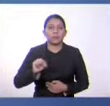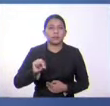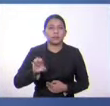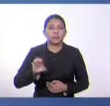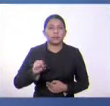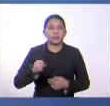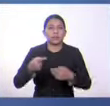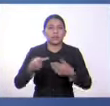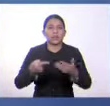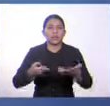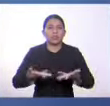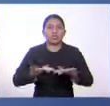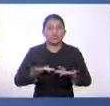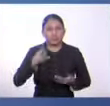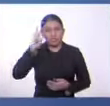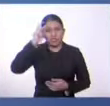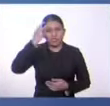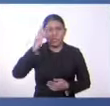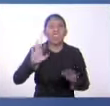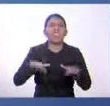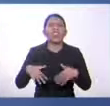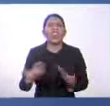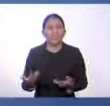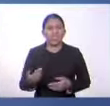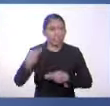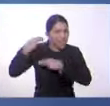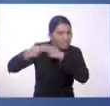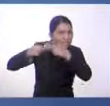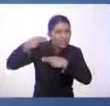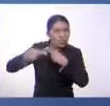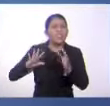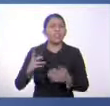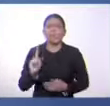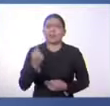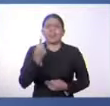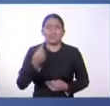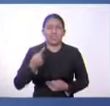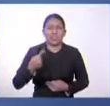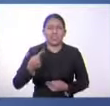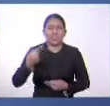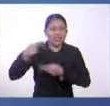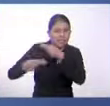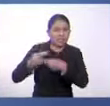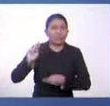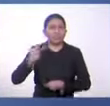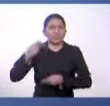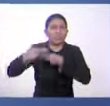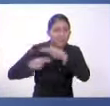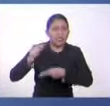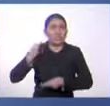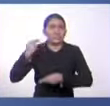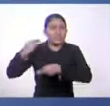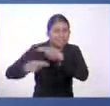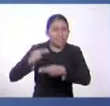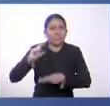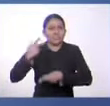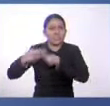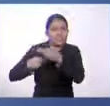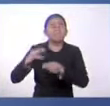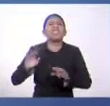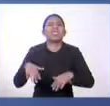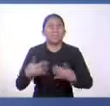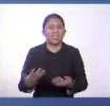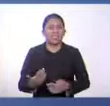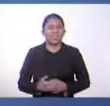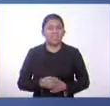hay derechos que vienen por generaciones? ¿Qué es la primera generación, la segunda generación y la tercera generación de derechos? Muy